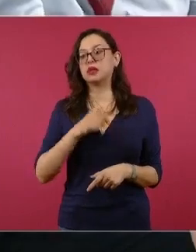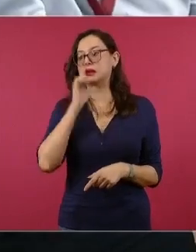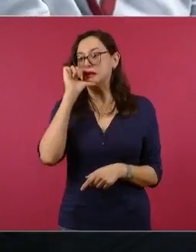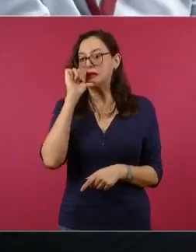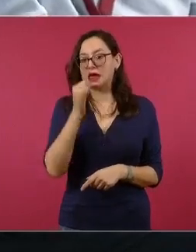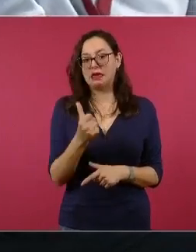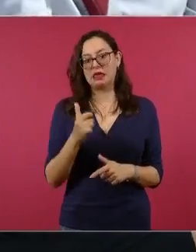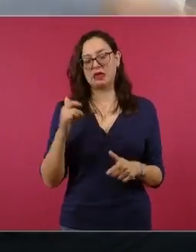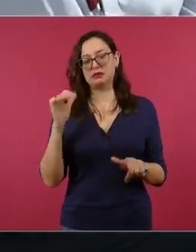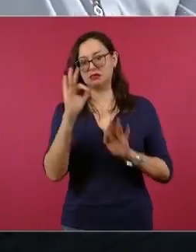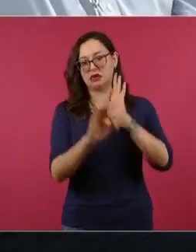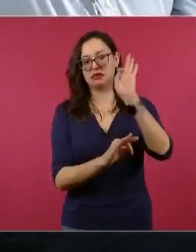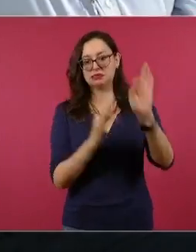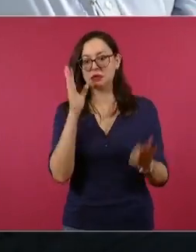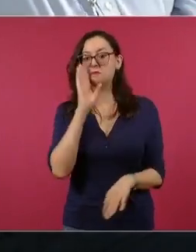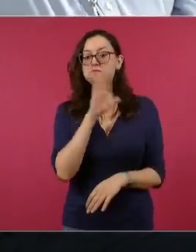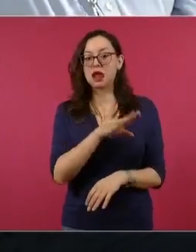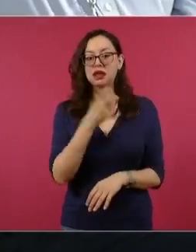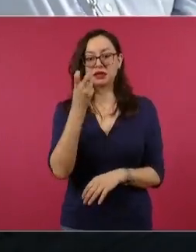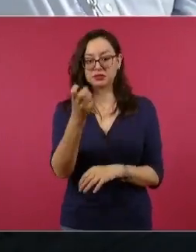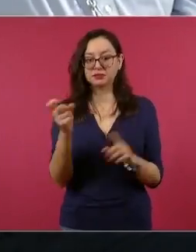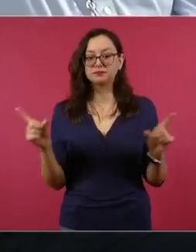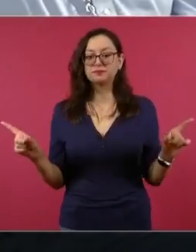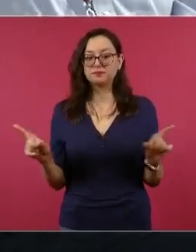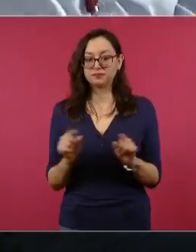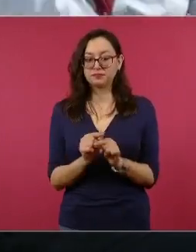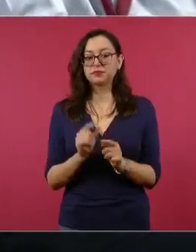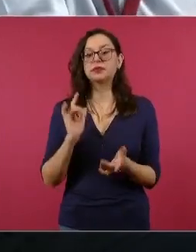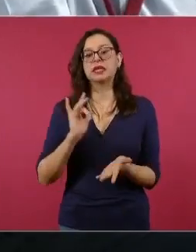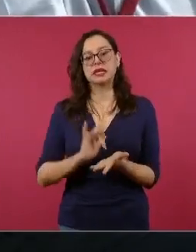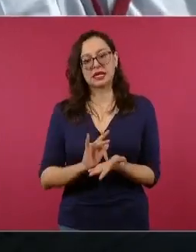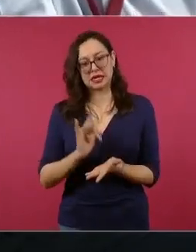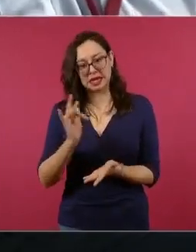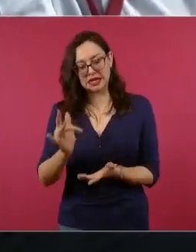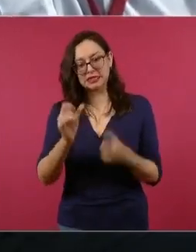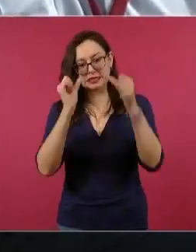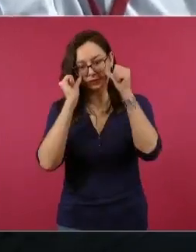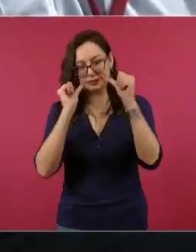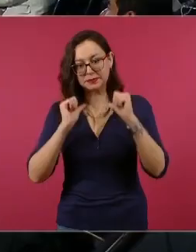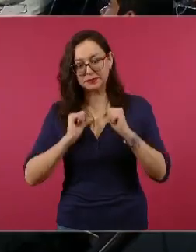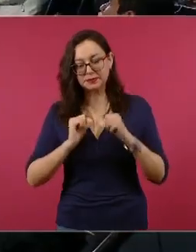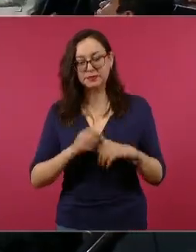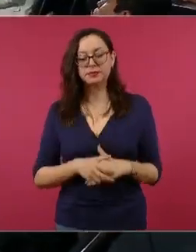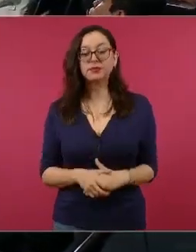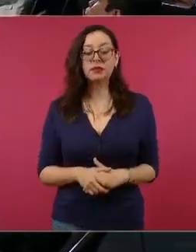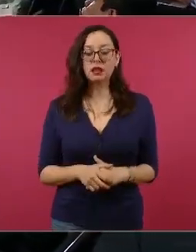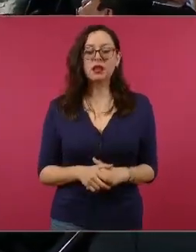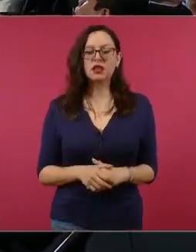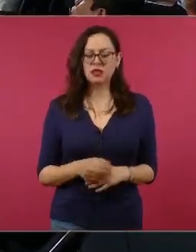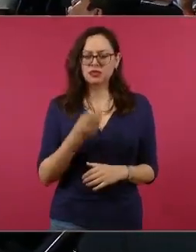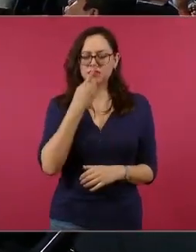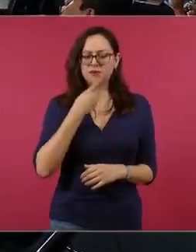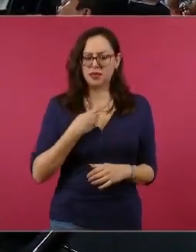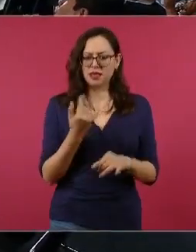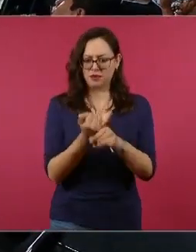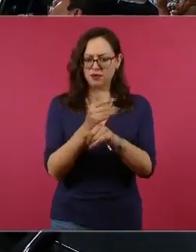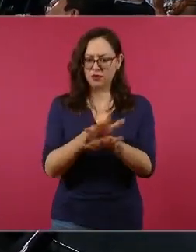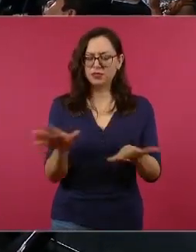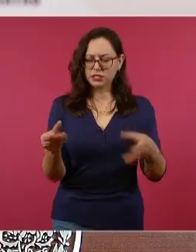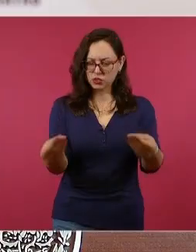maltratos hacia las personas de la tercera edad. Con esto me despido y agradezco, sí, como siempre, pues, sí, su atención. Y nos dejas la información. Claro que